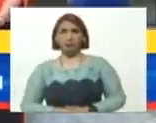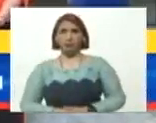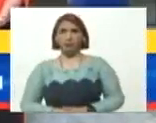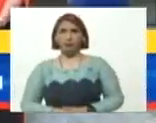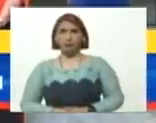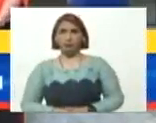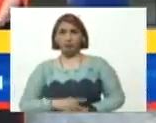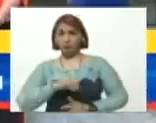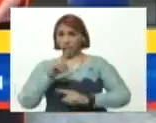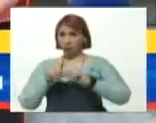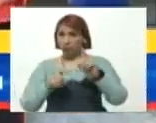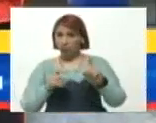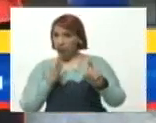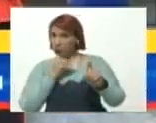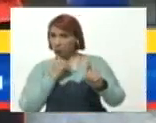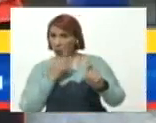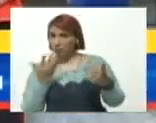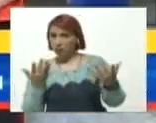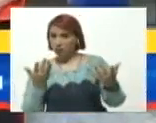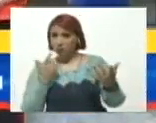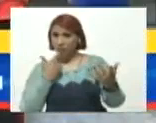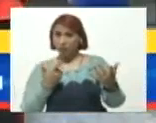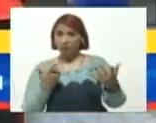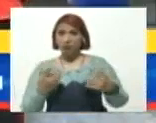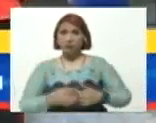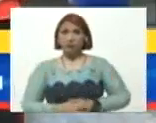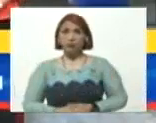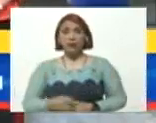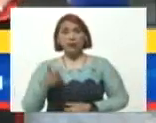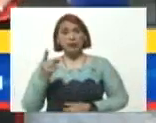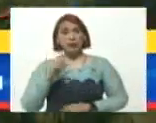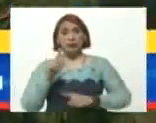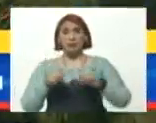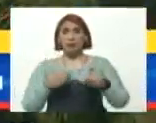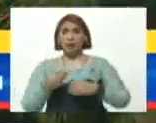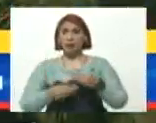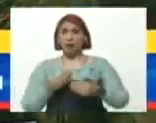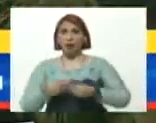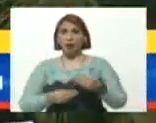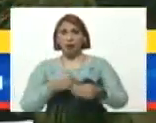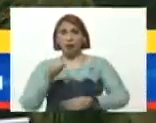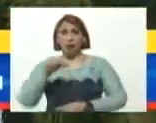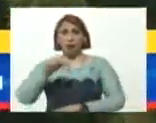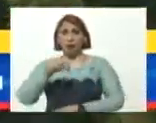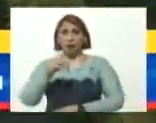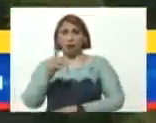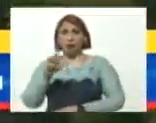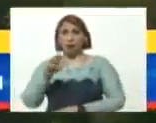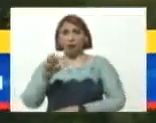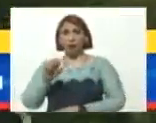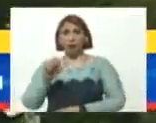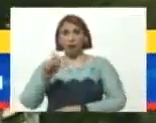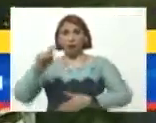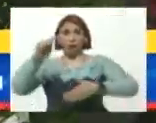¿Hay otra pregunta? Si no hay otra pregunta, ¿qué dicen? Sí, la segunda pregunta la realiza André Vieira de Telesur.